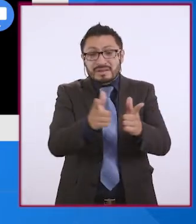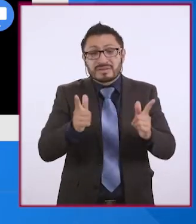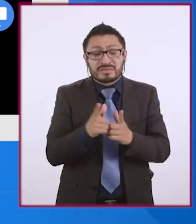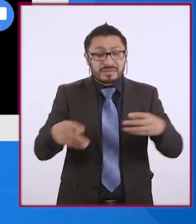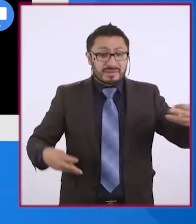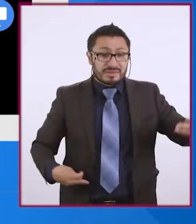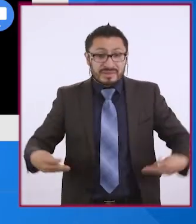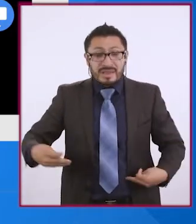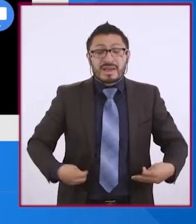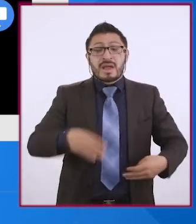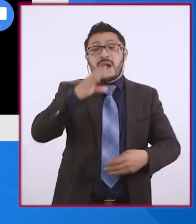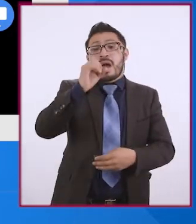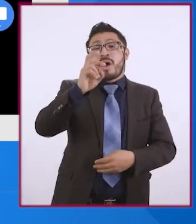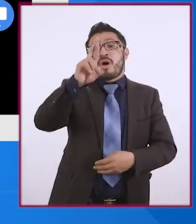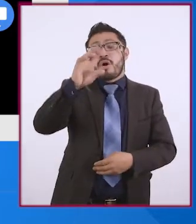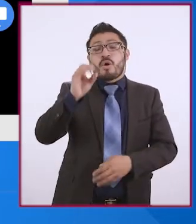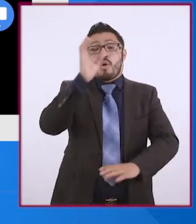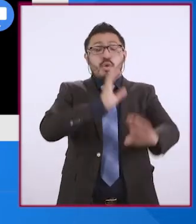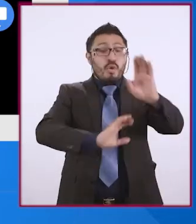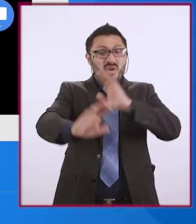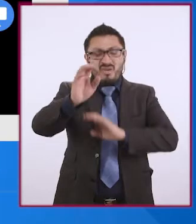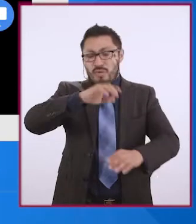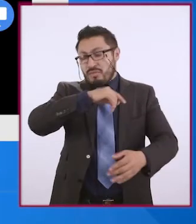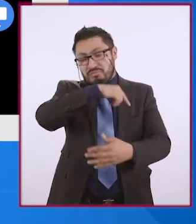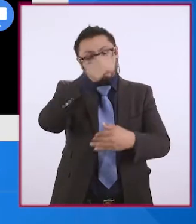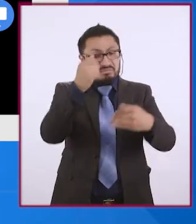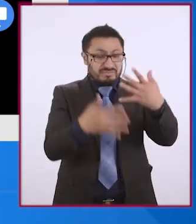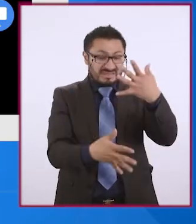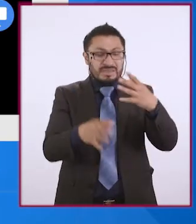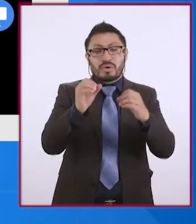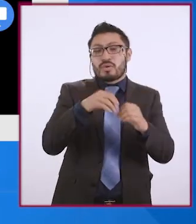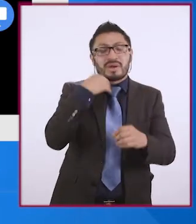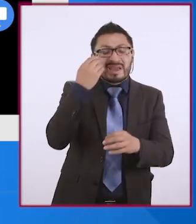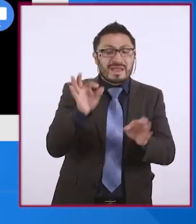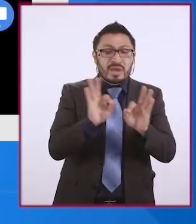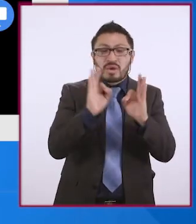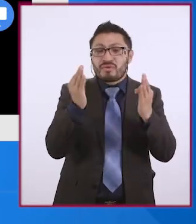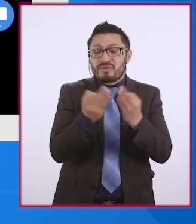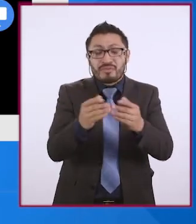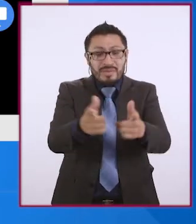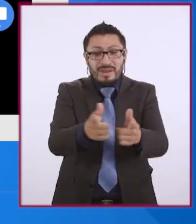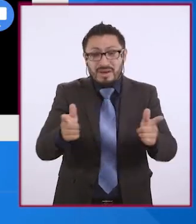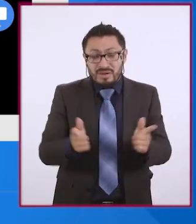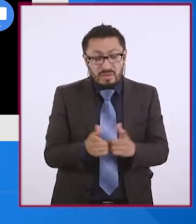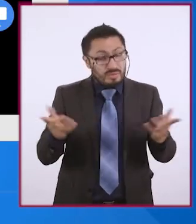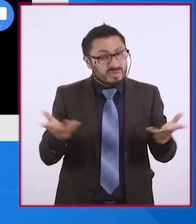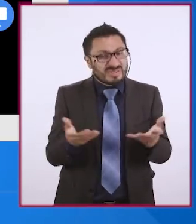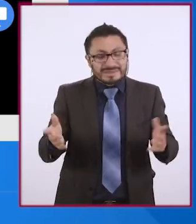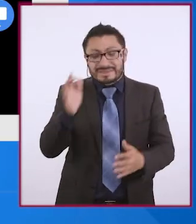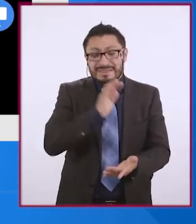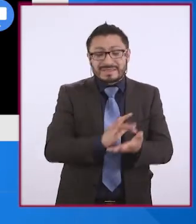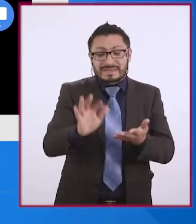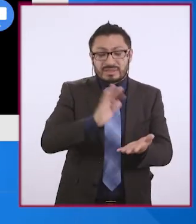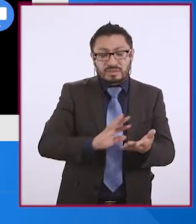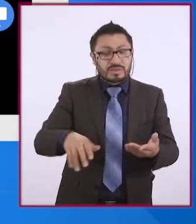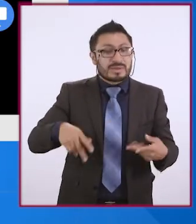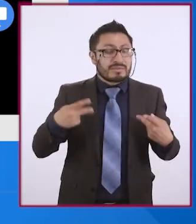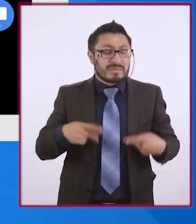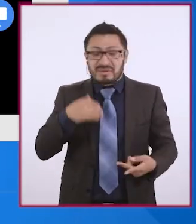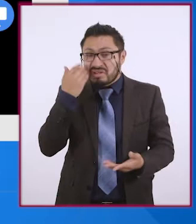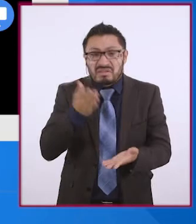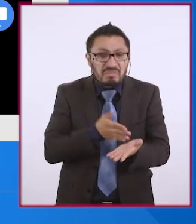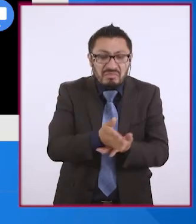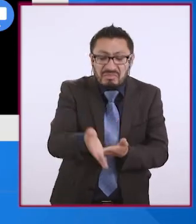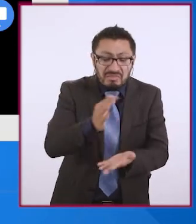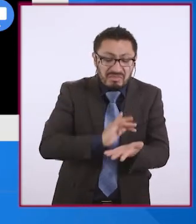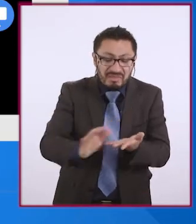o estudiantinas, o para quienes quieren formar grupos de lectura, para quienes quieren acceder a los libros. Por fortuna, también